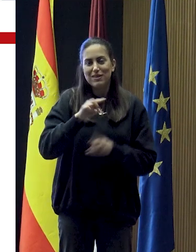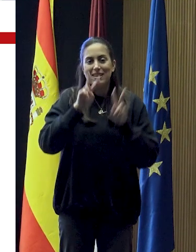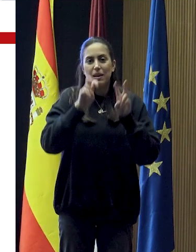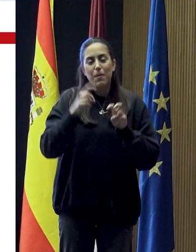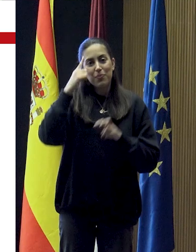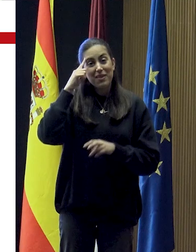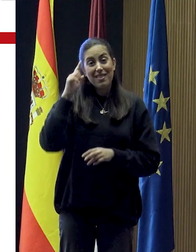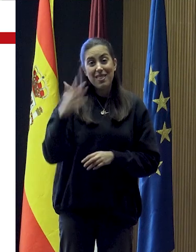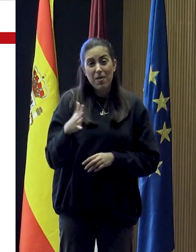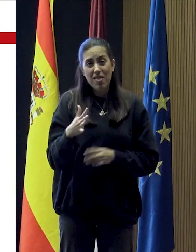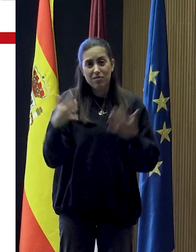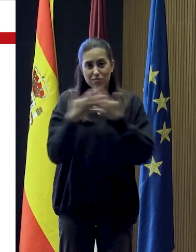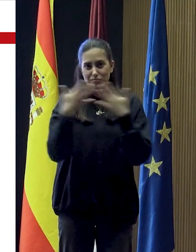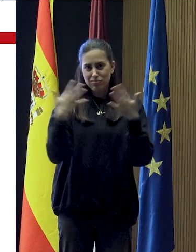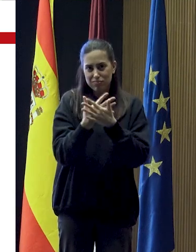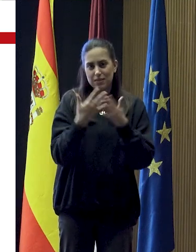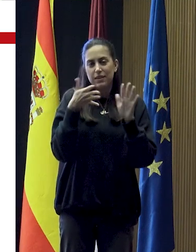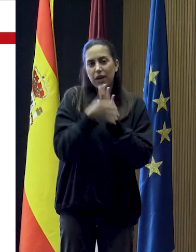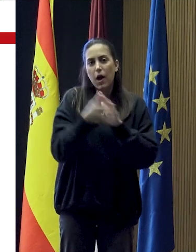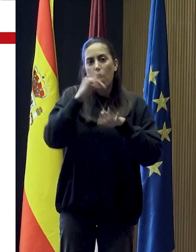como copatologías. ¿Vale?